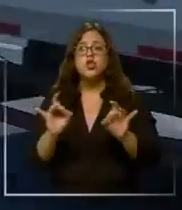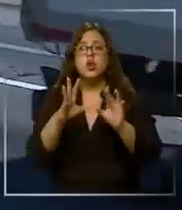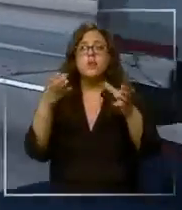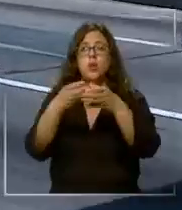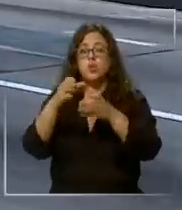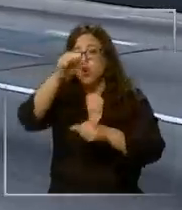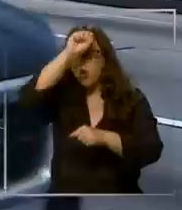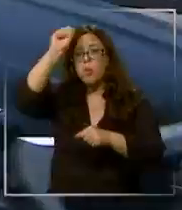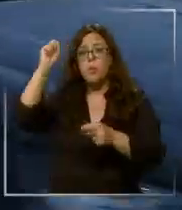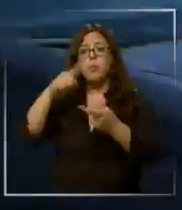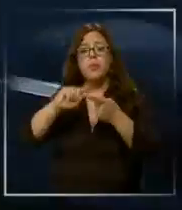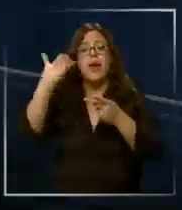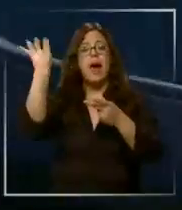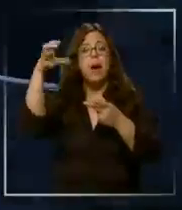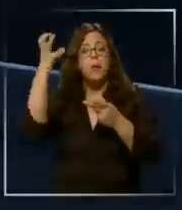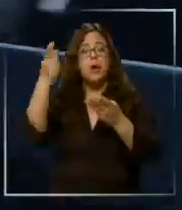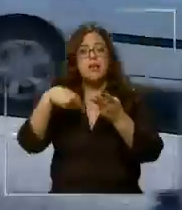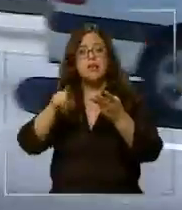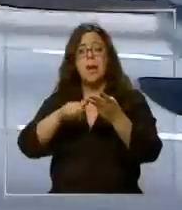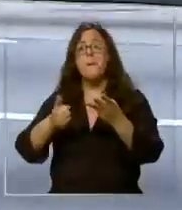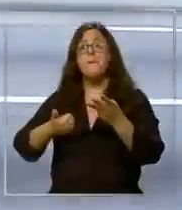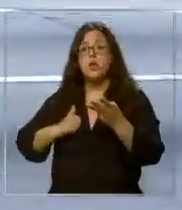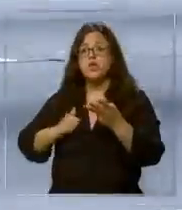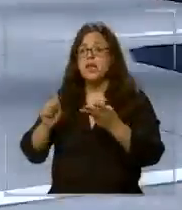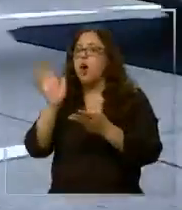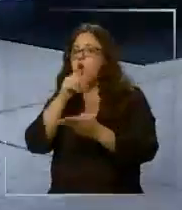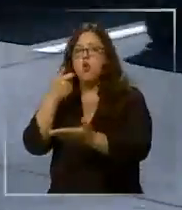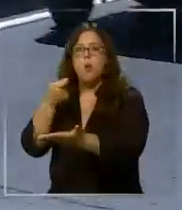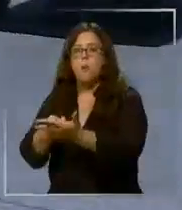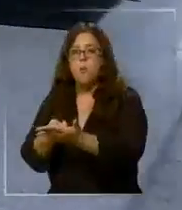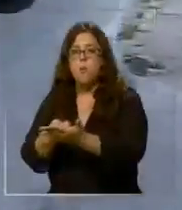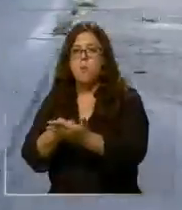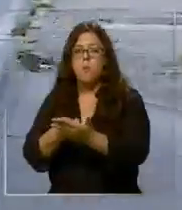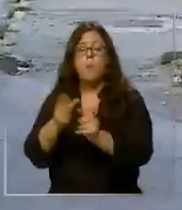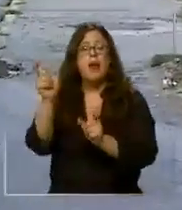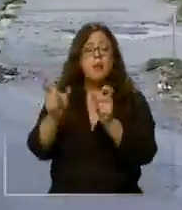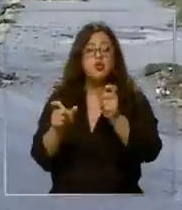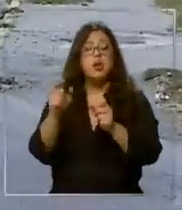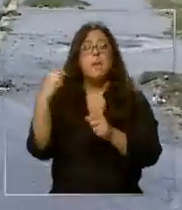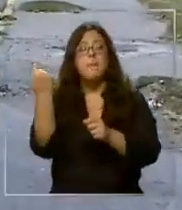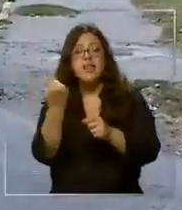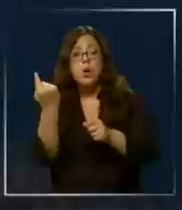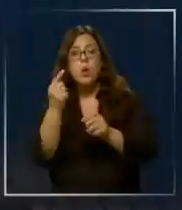como bomberos, ambulancias y policías no cancelan. Para particulares,